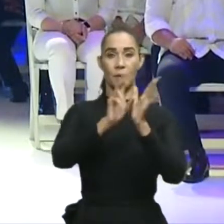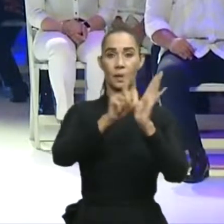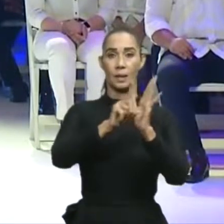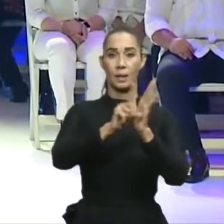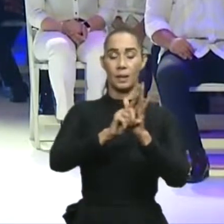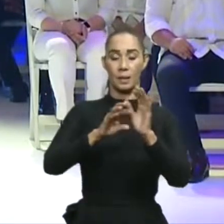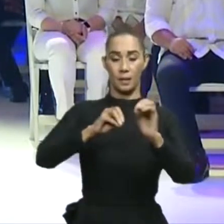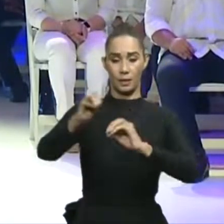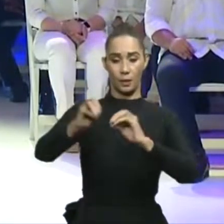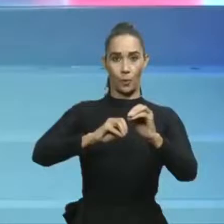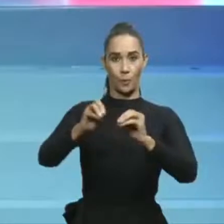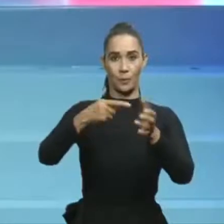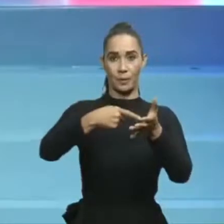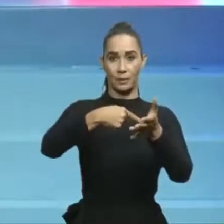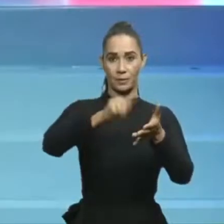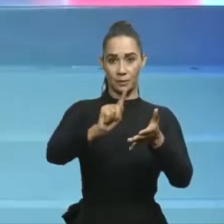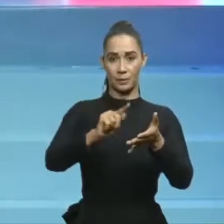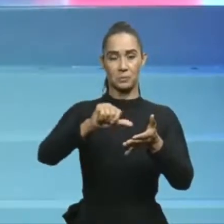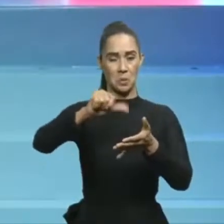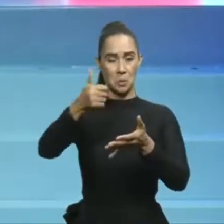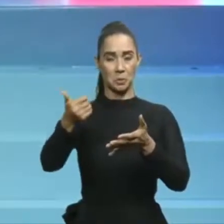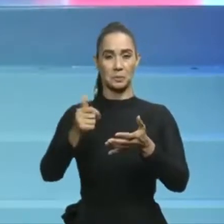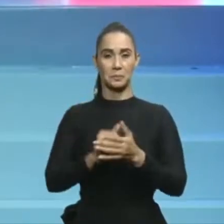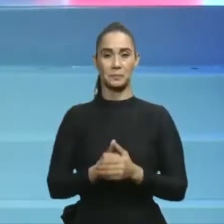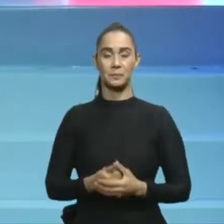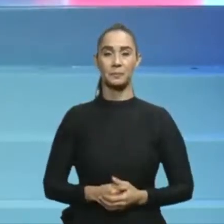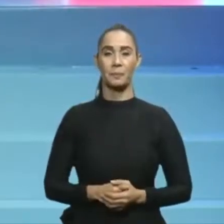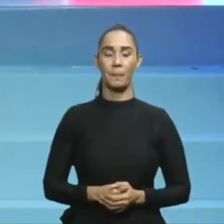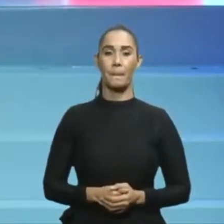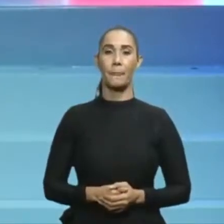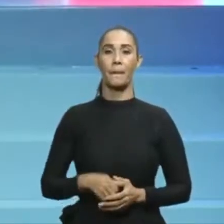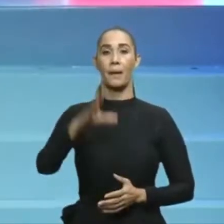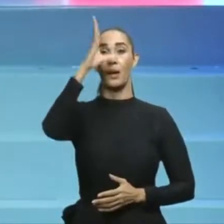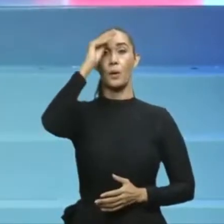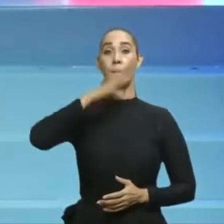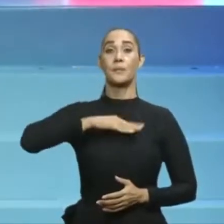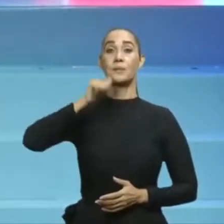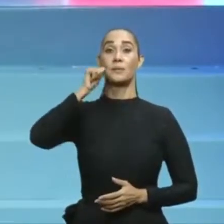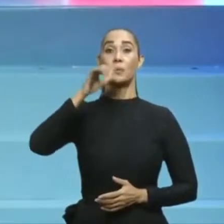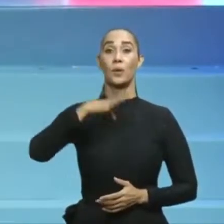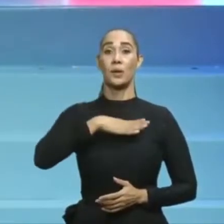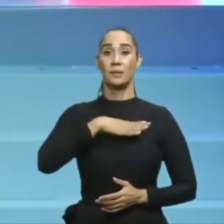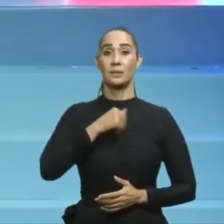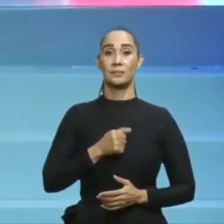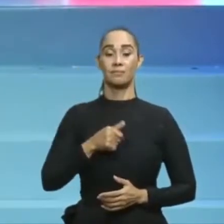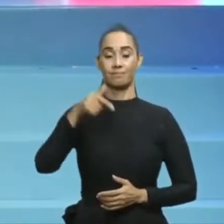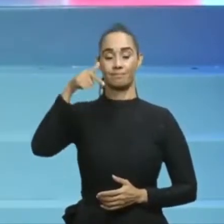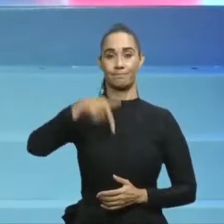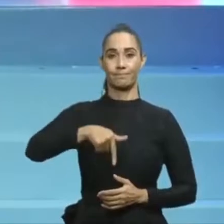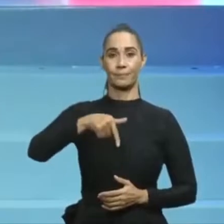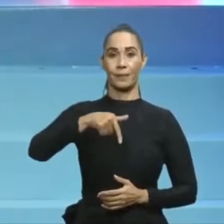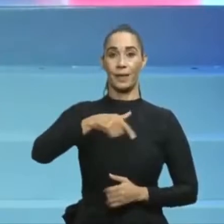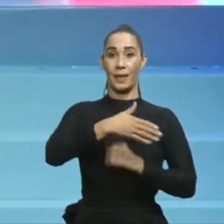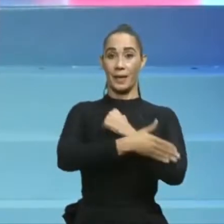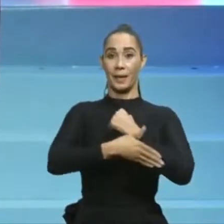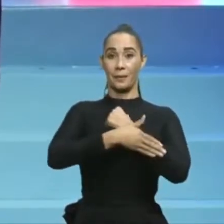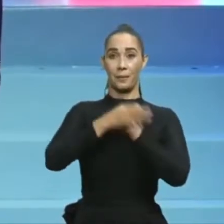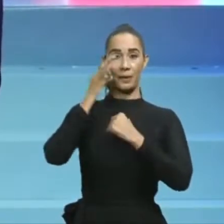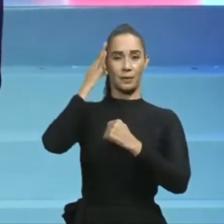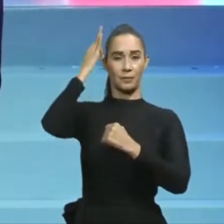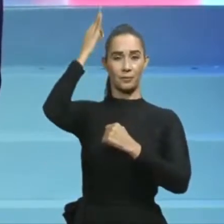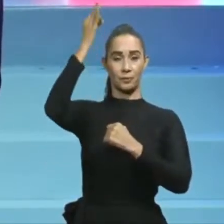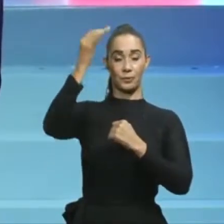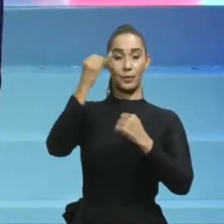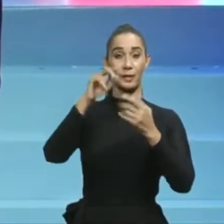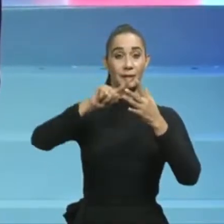compras y contrataciones entre otras señoras y señores el país del futuro se está escribiendo en el